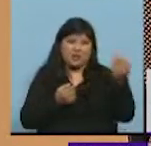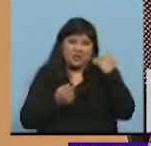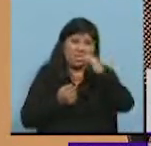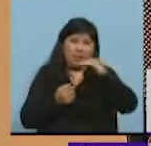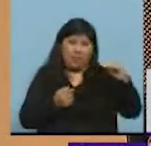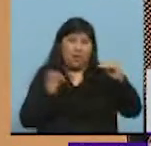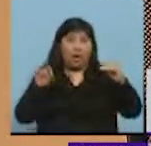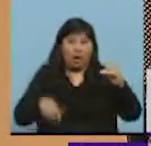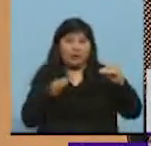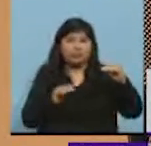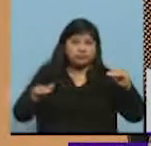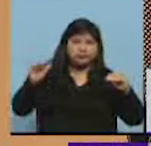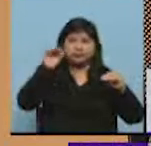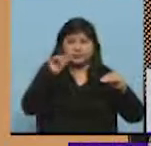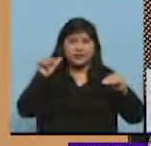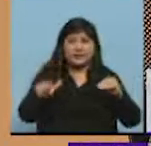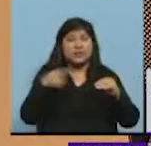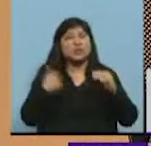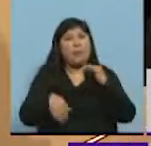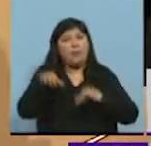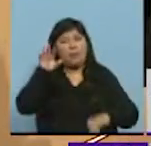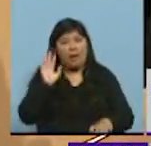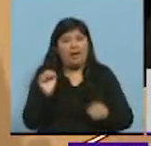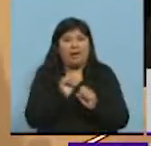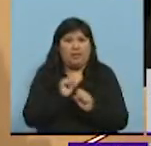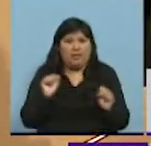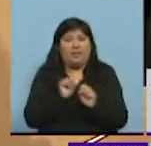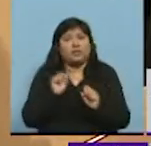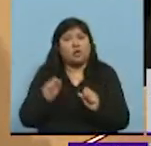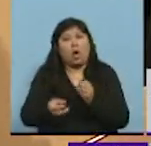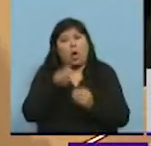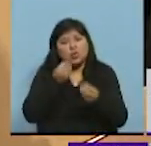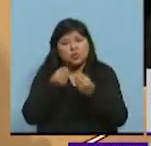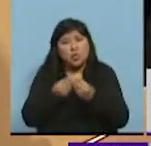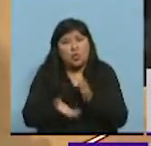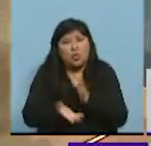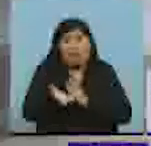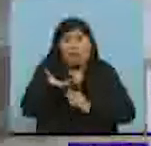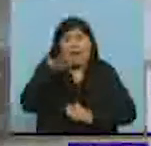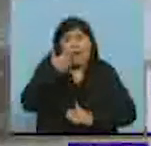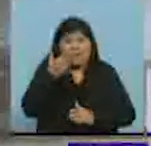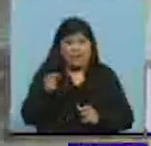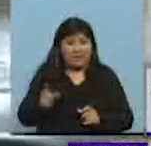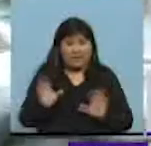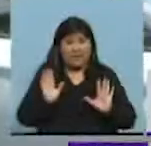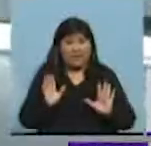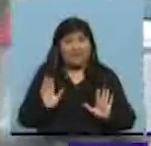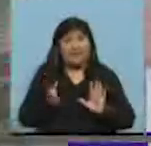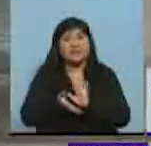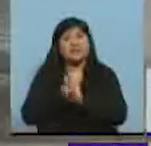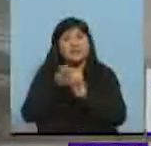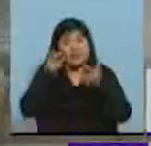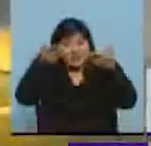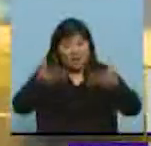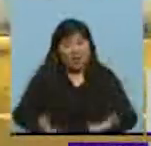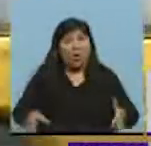que se da en los meses de más calor en verano o de más frío en invierno ese consumo estacional coincide justamente con esta doble emisión y por